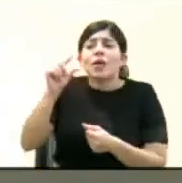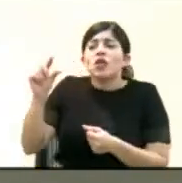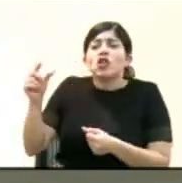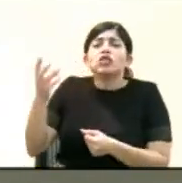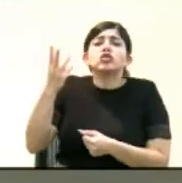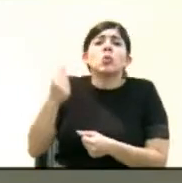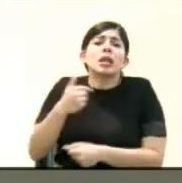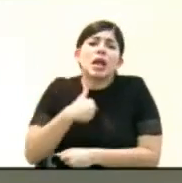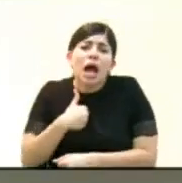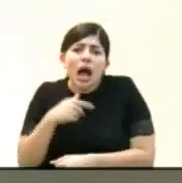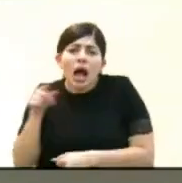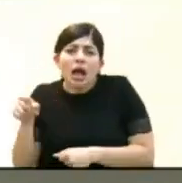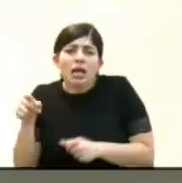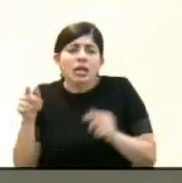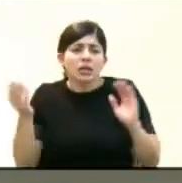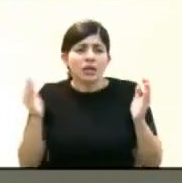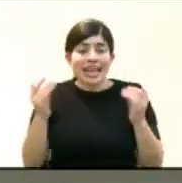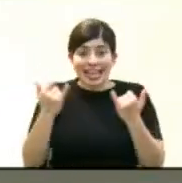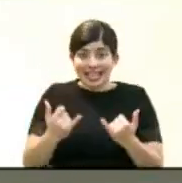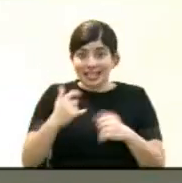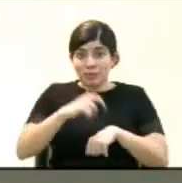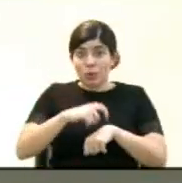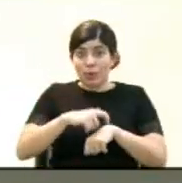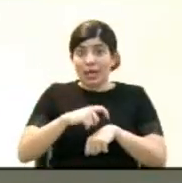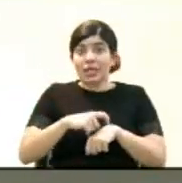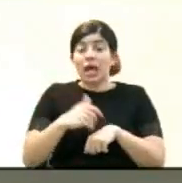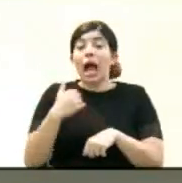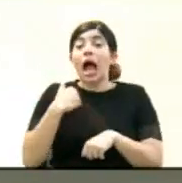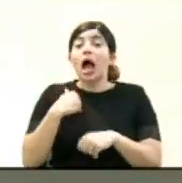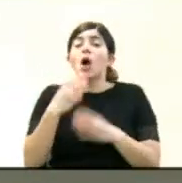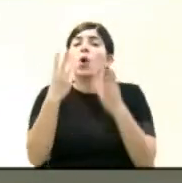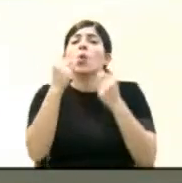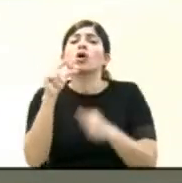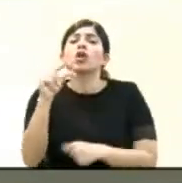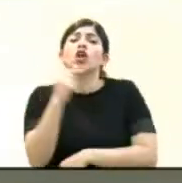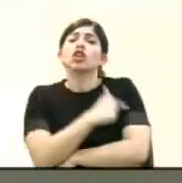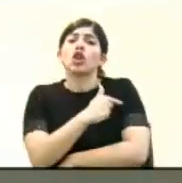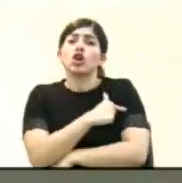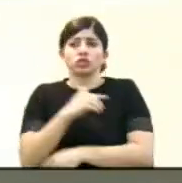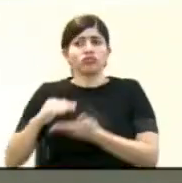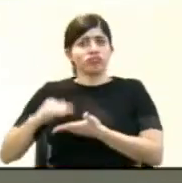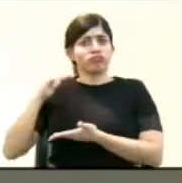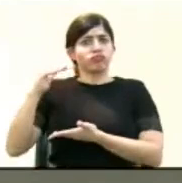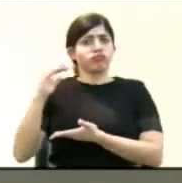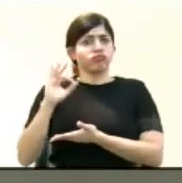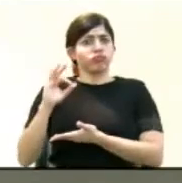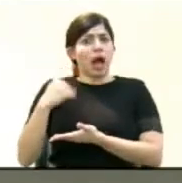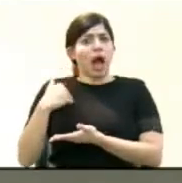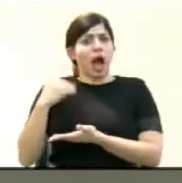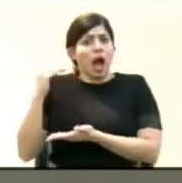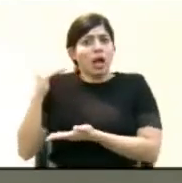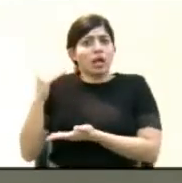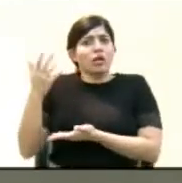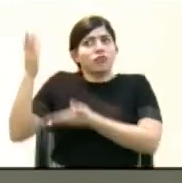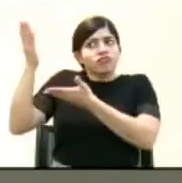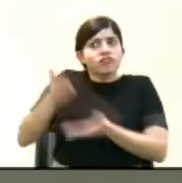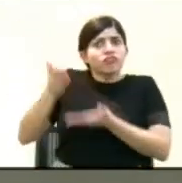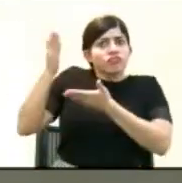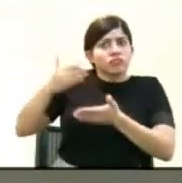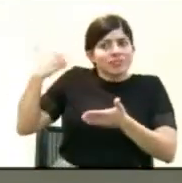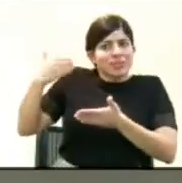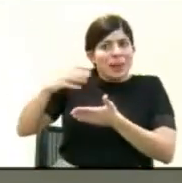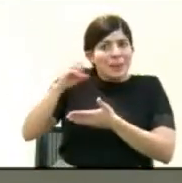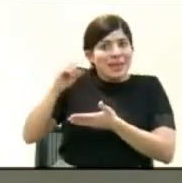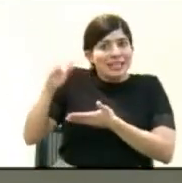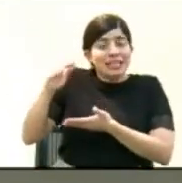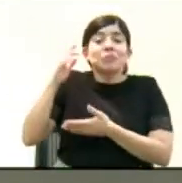dosis. En este momento tenemos una disponibilidad de dosis bastante buena y la hemos venido teniendo en los últimos meses. Por